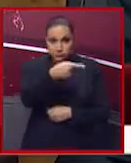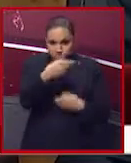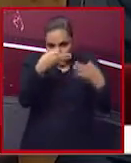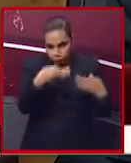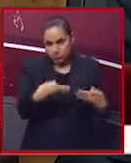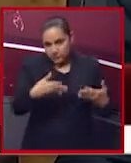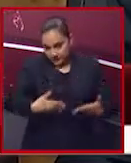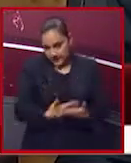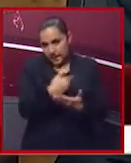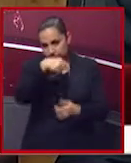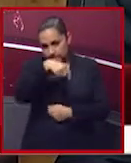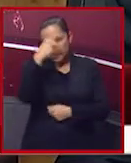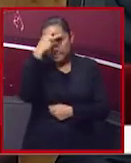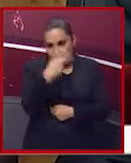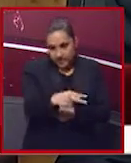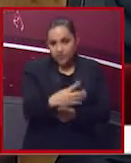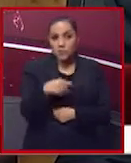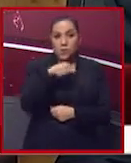que tengan